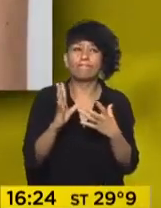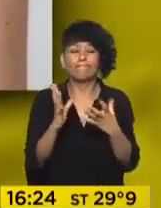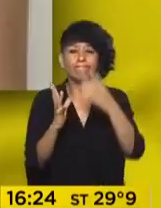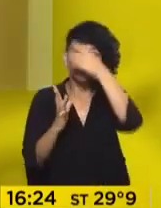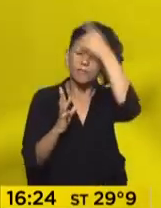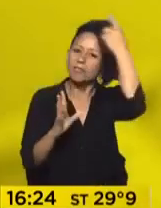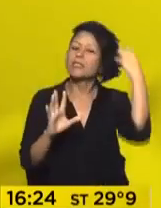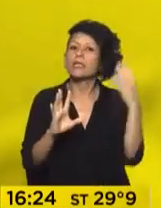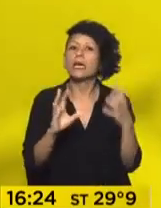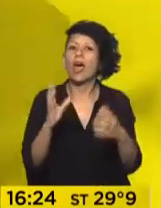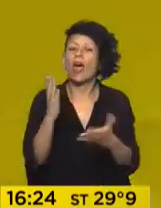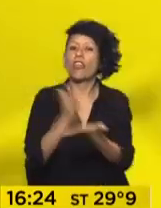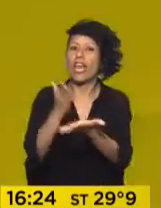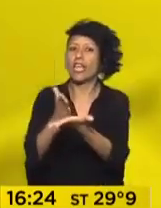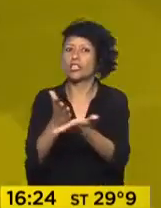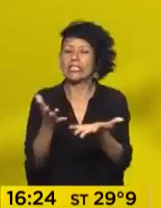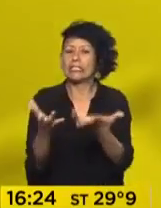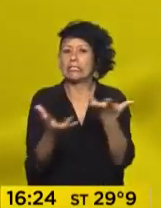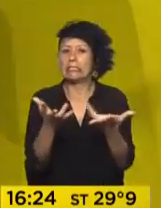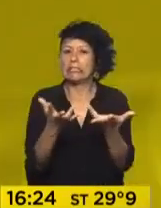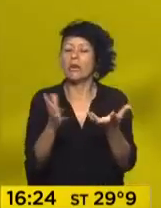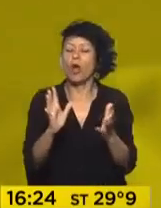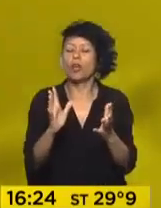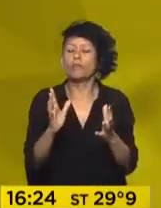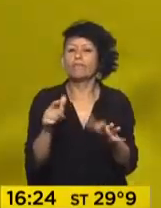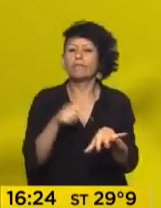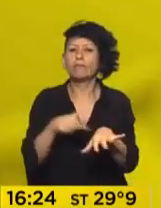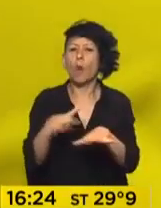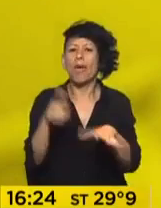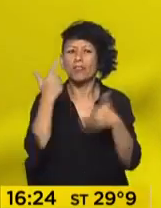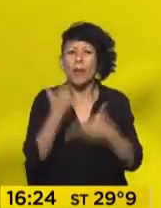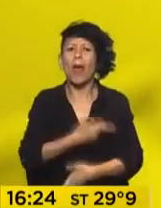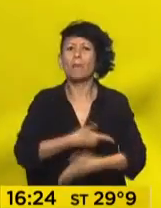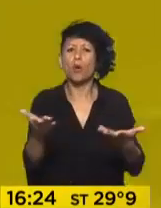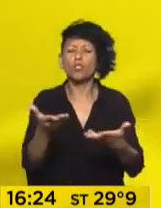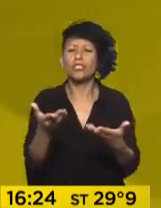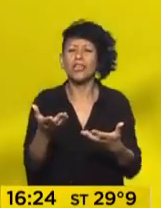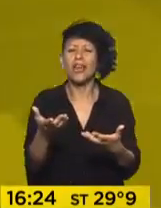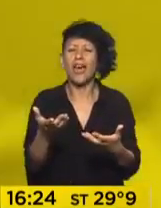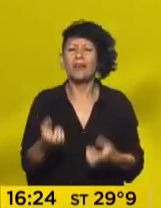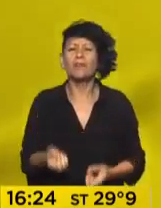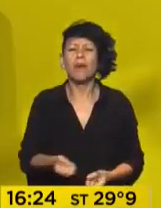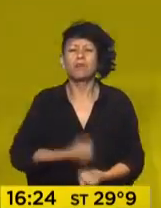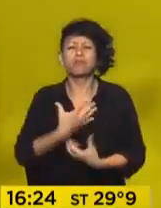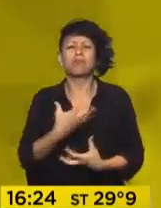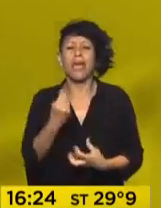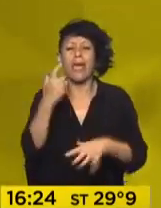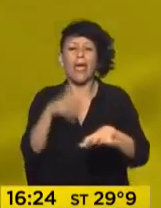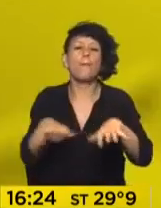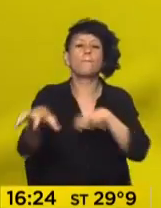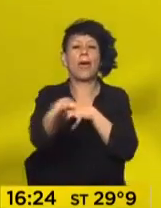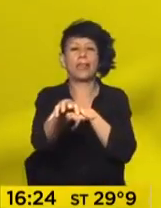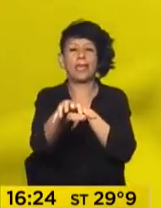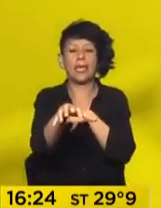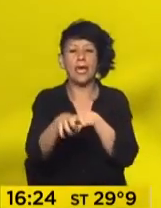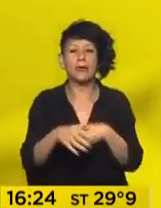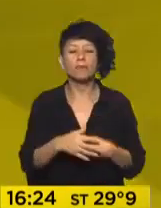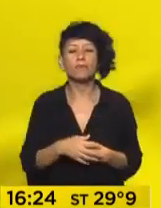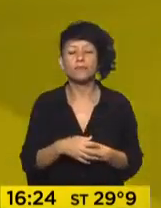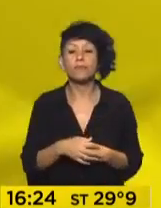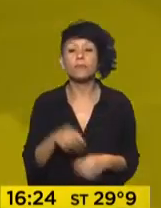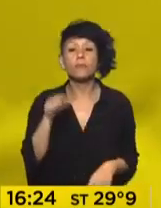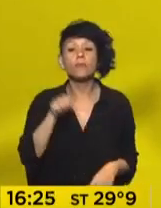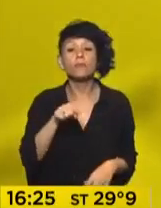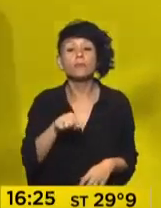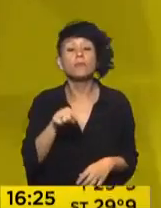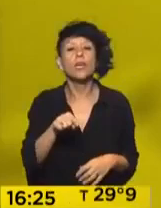era un momento para decir esto y mostrar esto y tratar de generar un poco de empatía. Uh-huh. Quiero preguntarle a las chicas, porque esto es parte de lo que es la cocina y lo